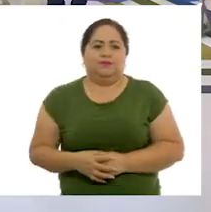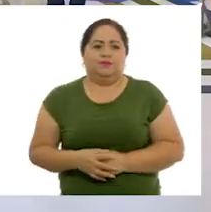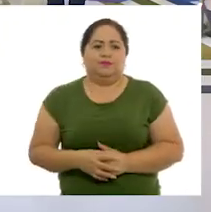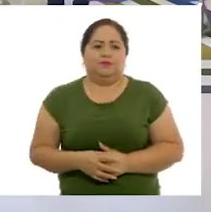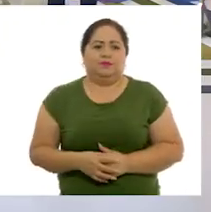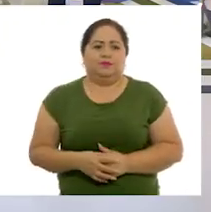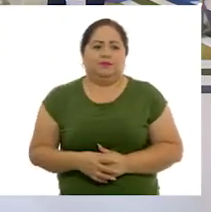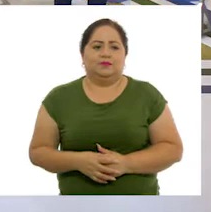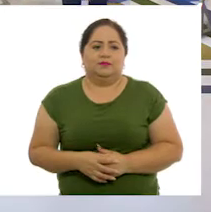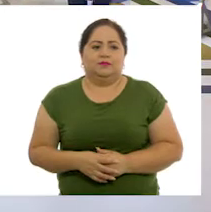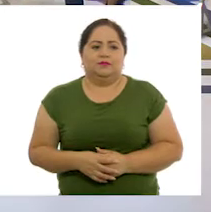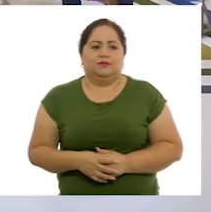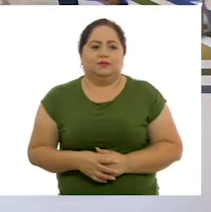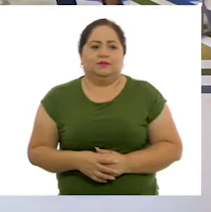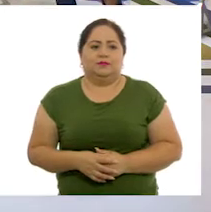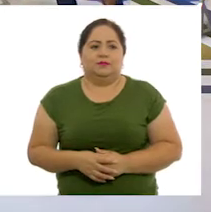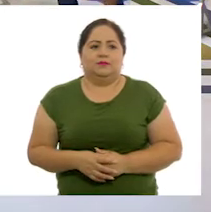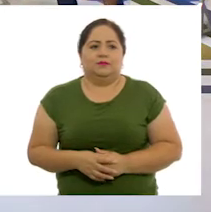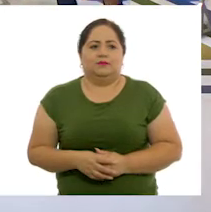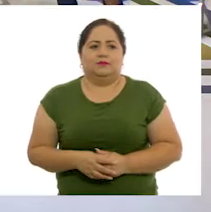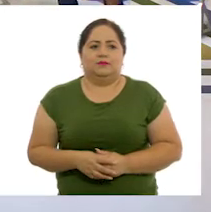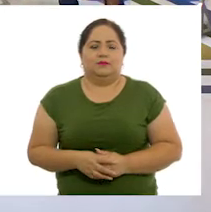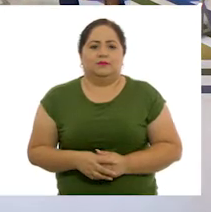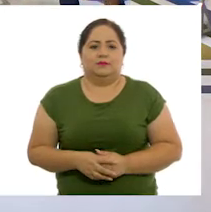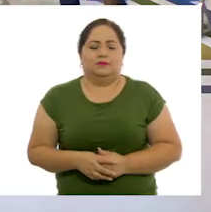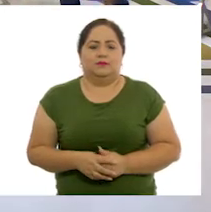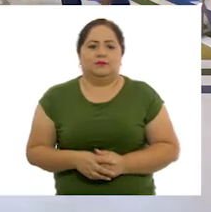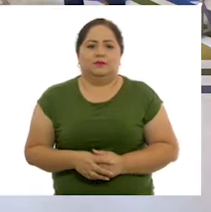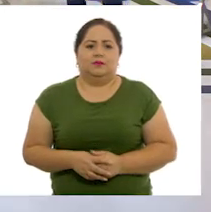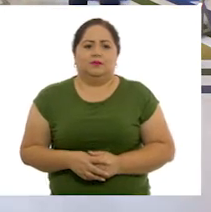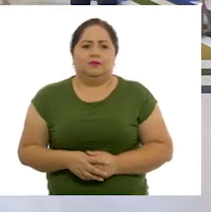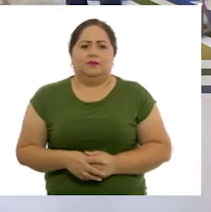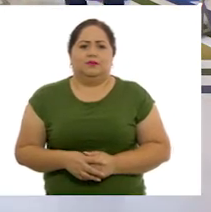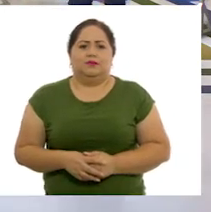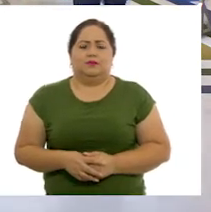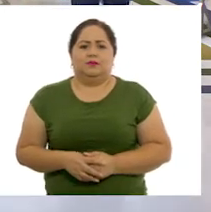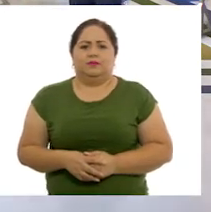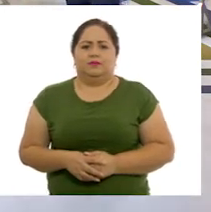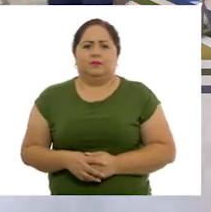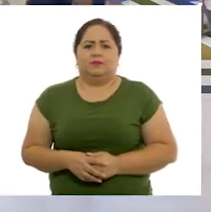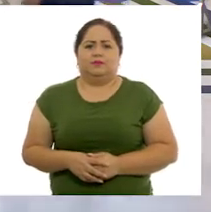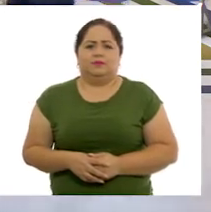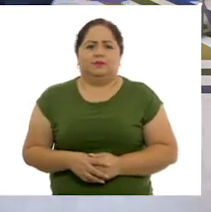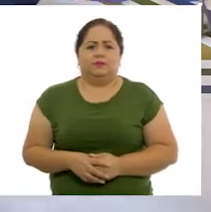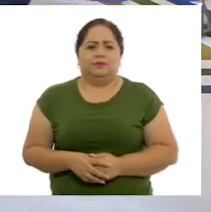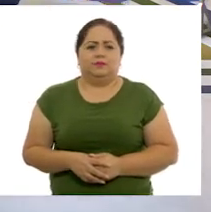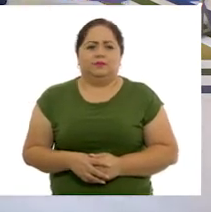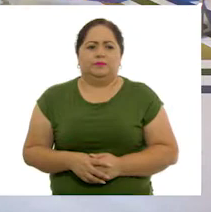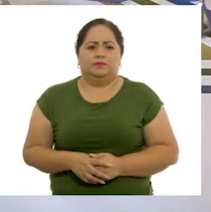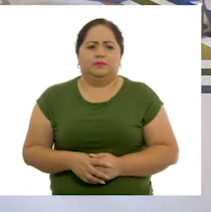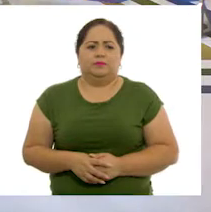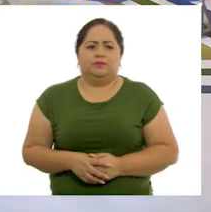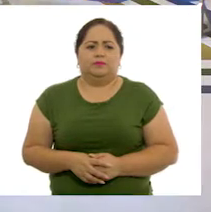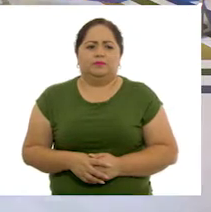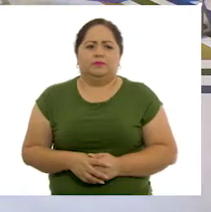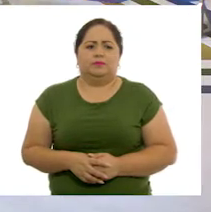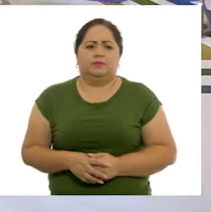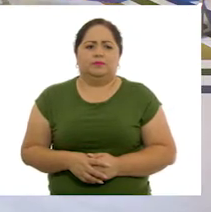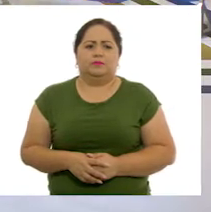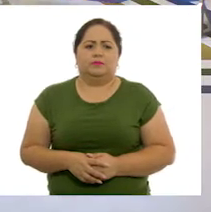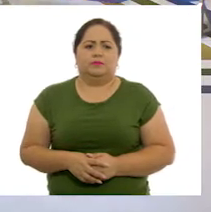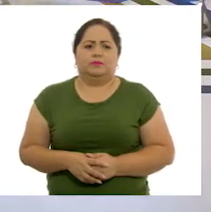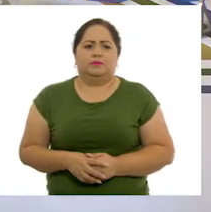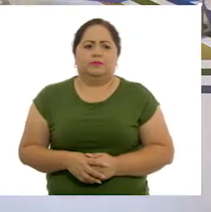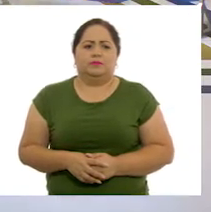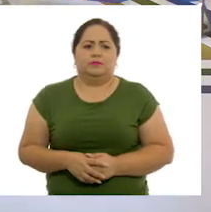ratón. Ahí está. A ver, vamos a hacer este un poquito para acá. Creo que me quedó.